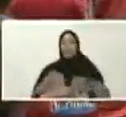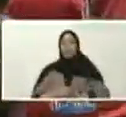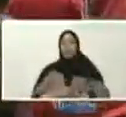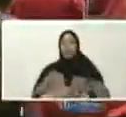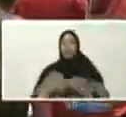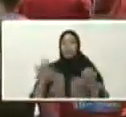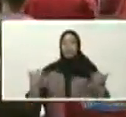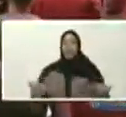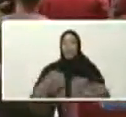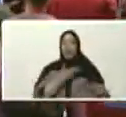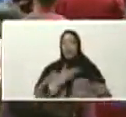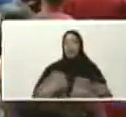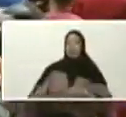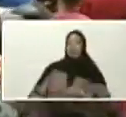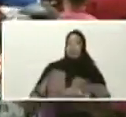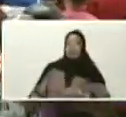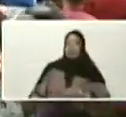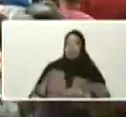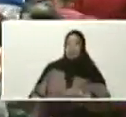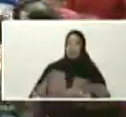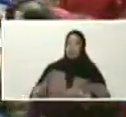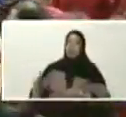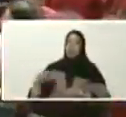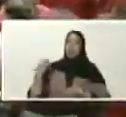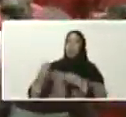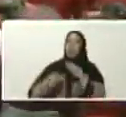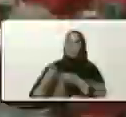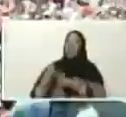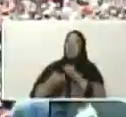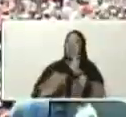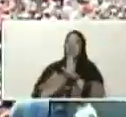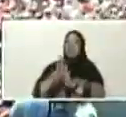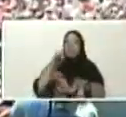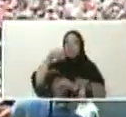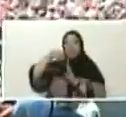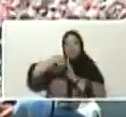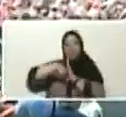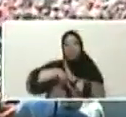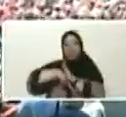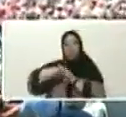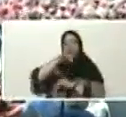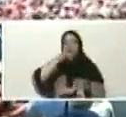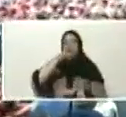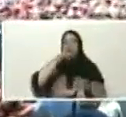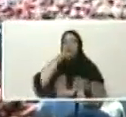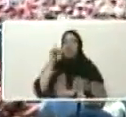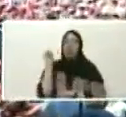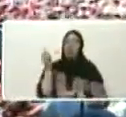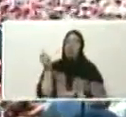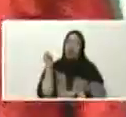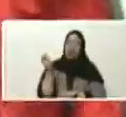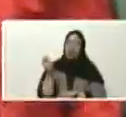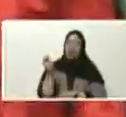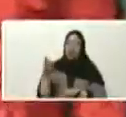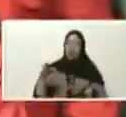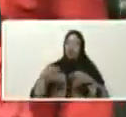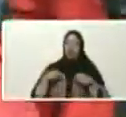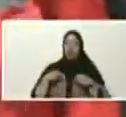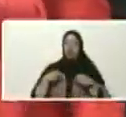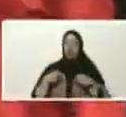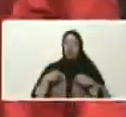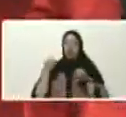Ahora, presidente, nos toca avanzar en profundizar las tareas que usted nos encomienda en el